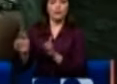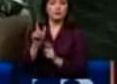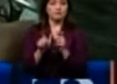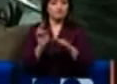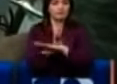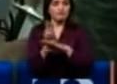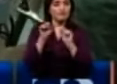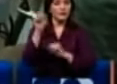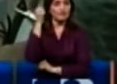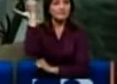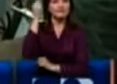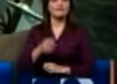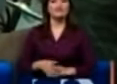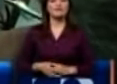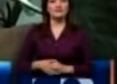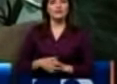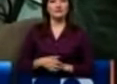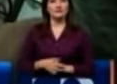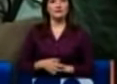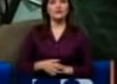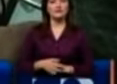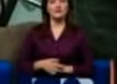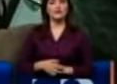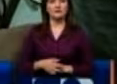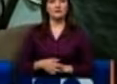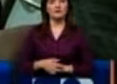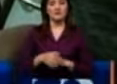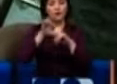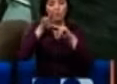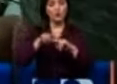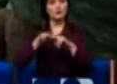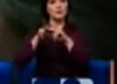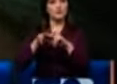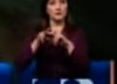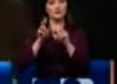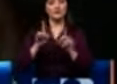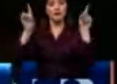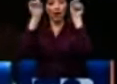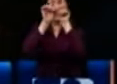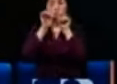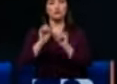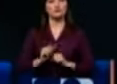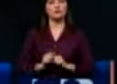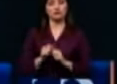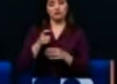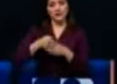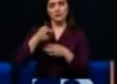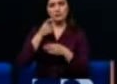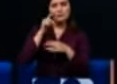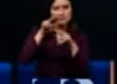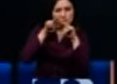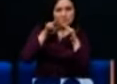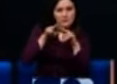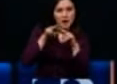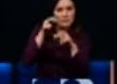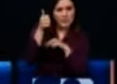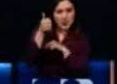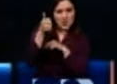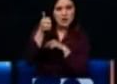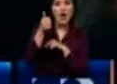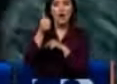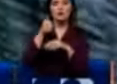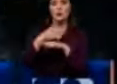de este derecho. Ahí estamos viendo cómo verifica uno de los ciudadanos sus datos específicos, si es que son los correctos en el